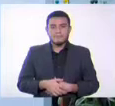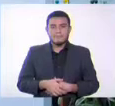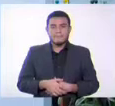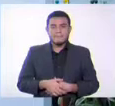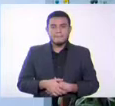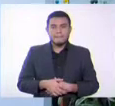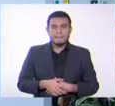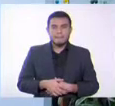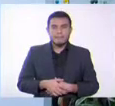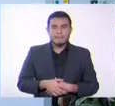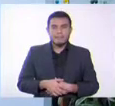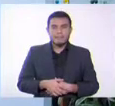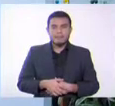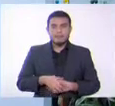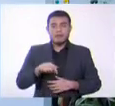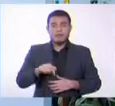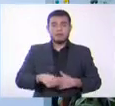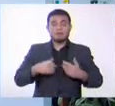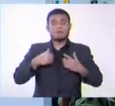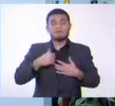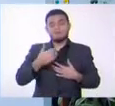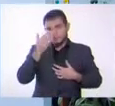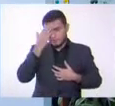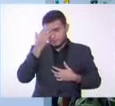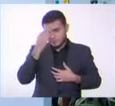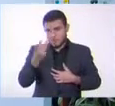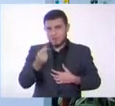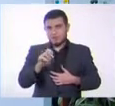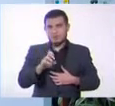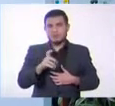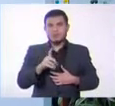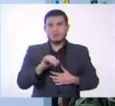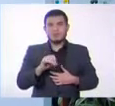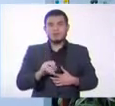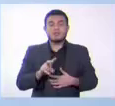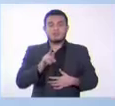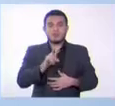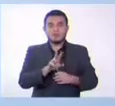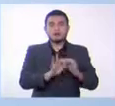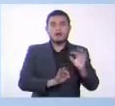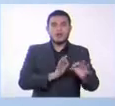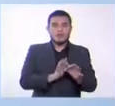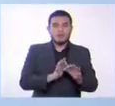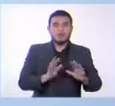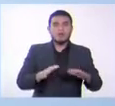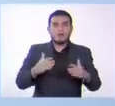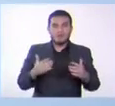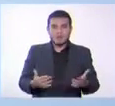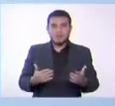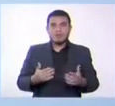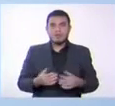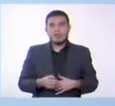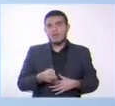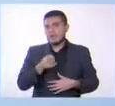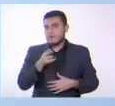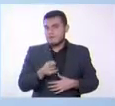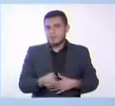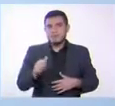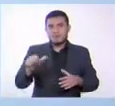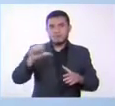Ahora debemos determinar el estado de oxidación de 2 átomos que están en la misma